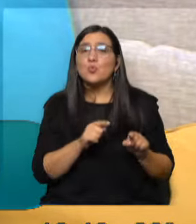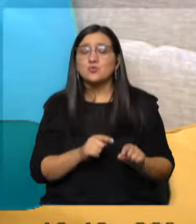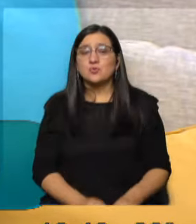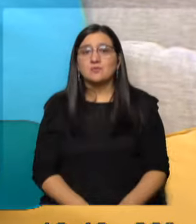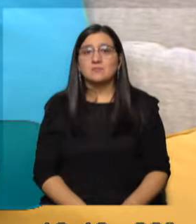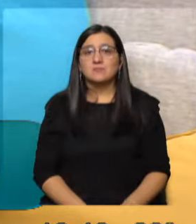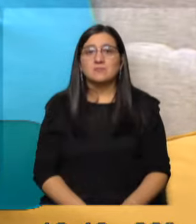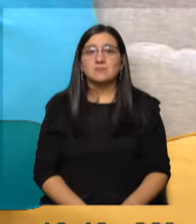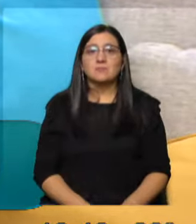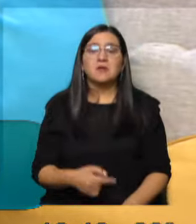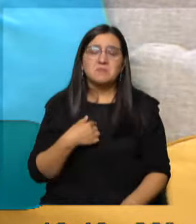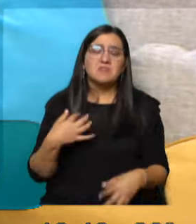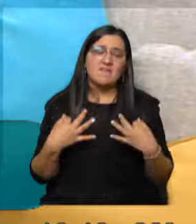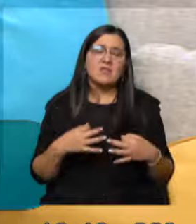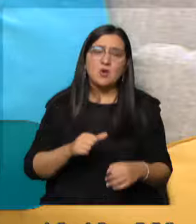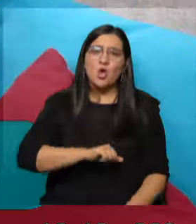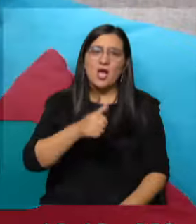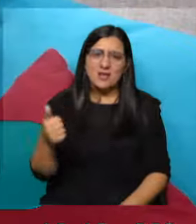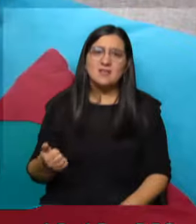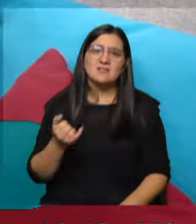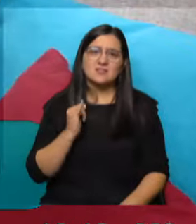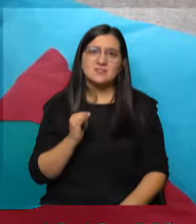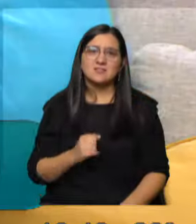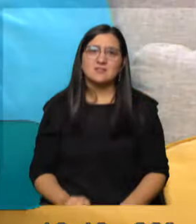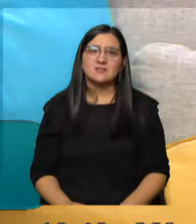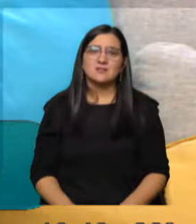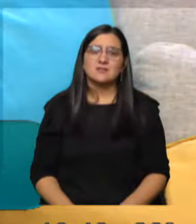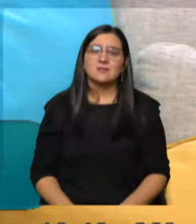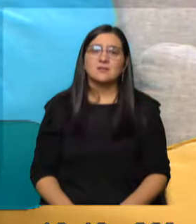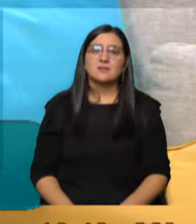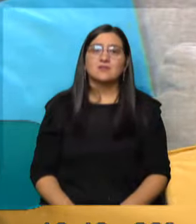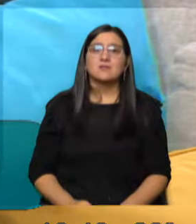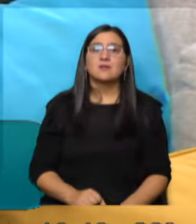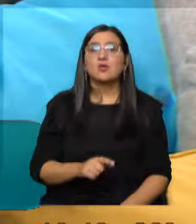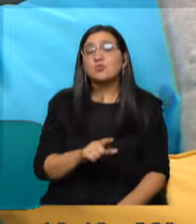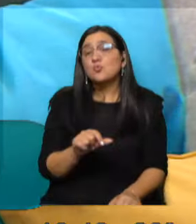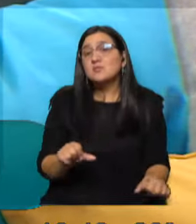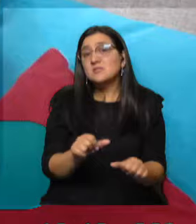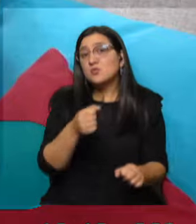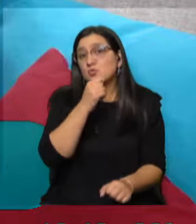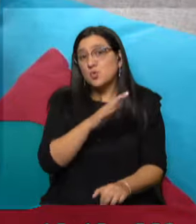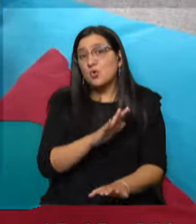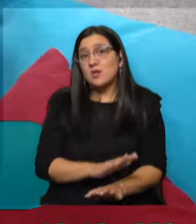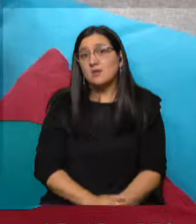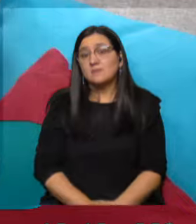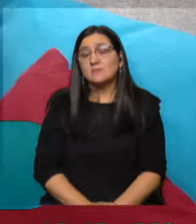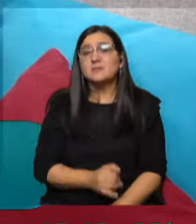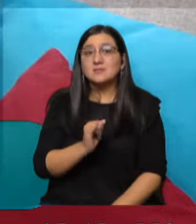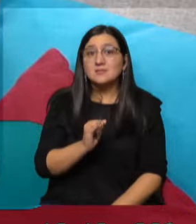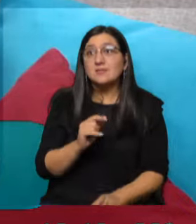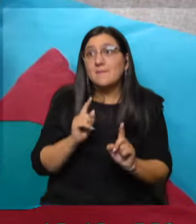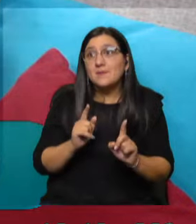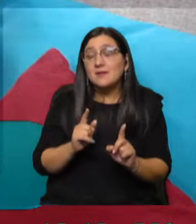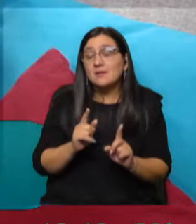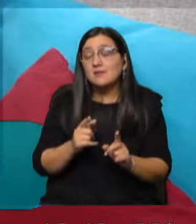Así que me parece que es como un segundo paso. Te lo ganaste, es un segundo paso de esto que ya hiciste en tu historia. Claro, claro. Sí, no, sobre todo